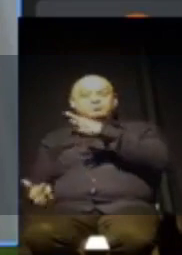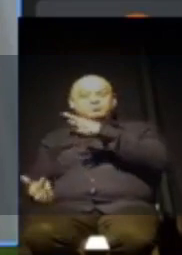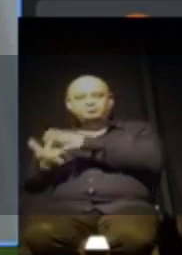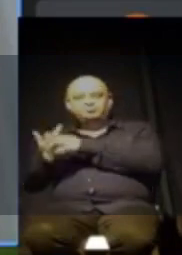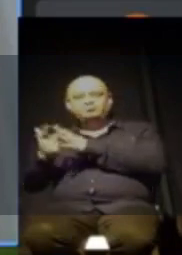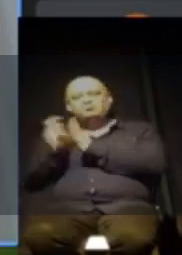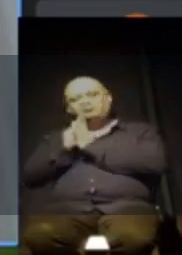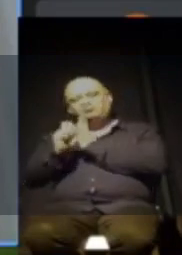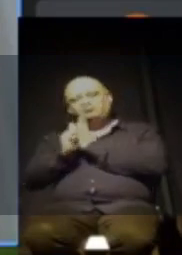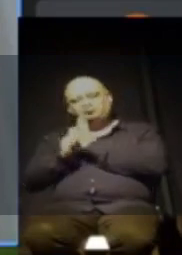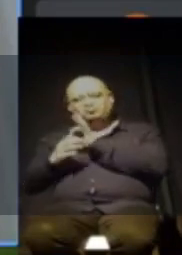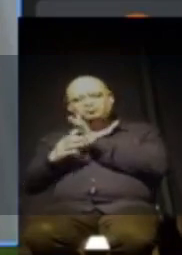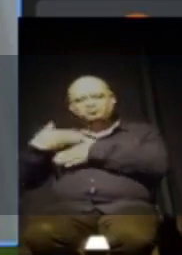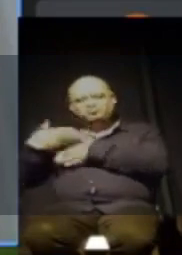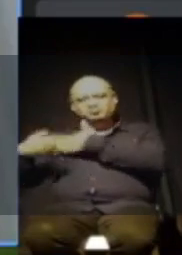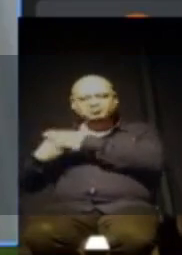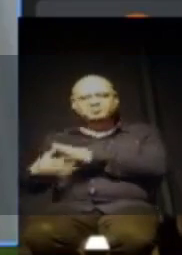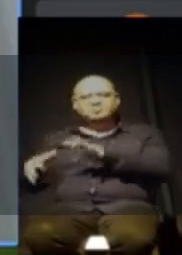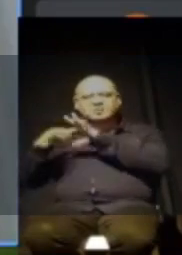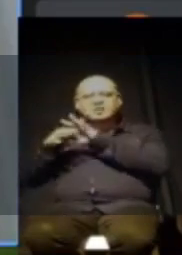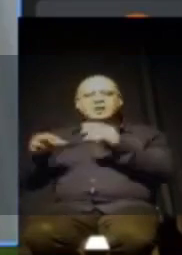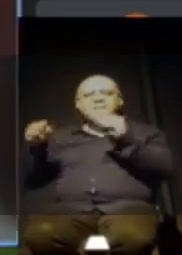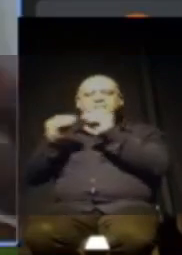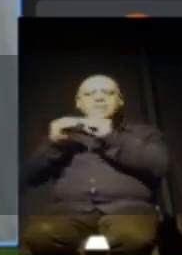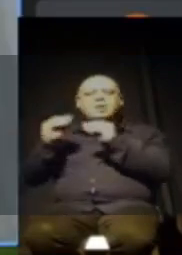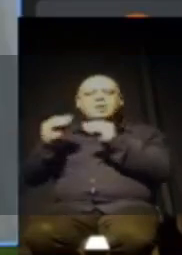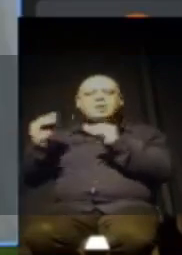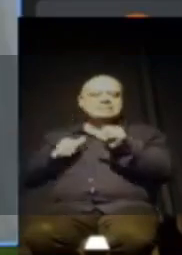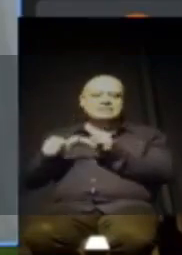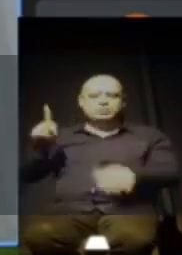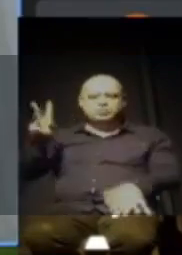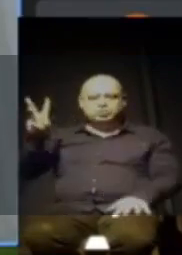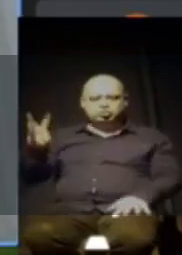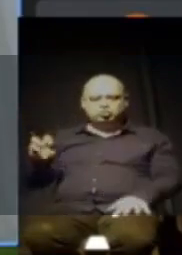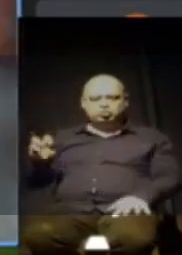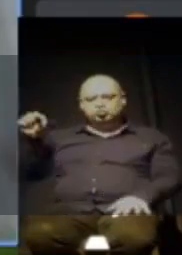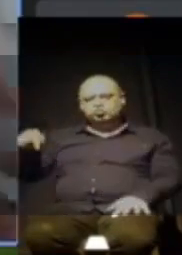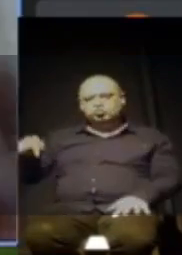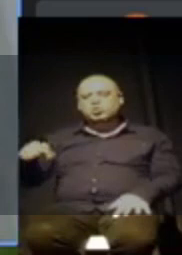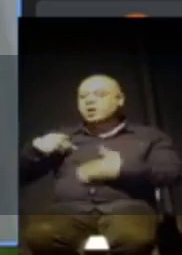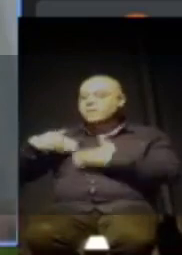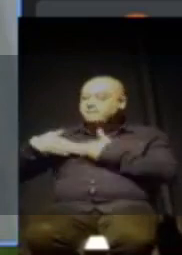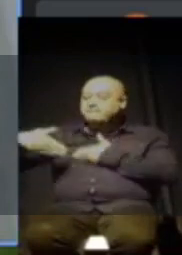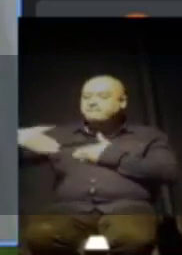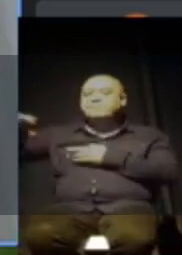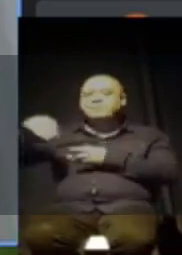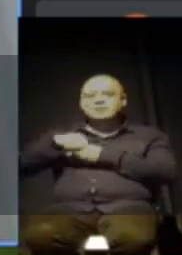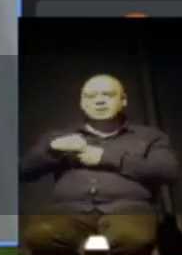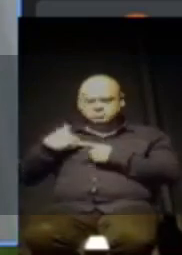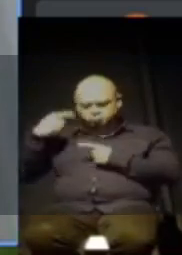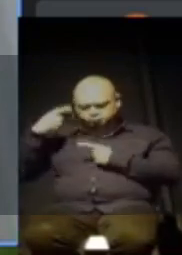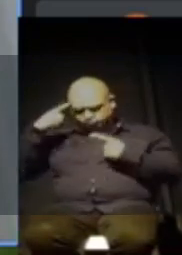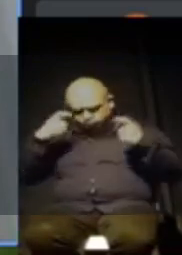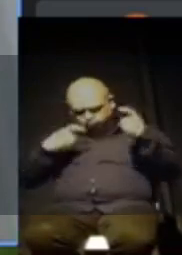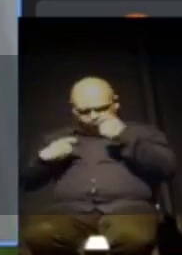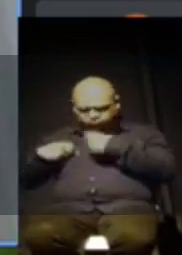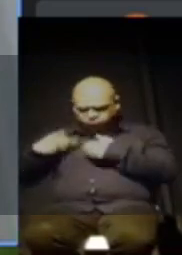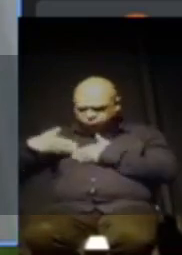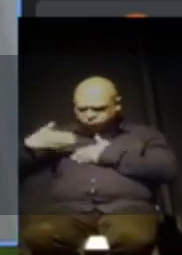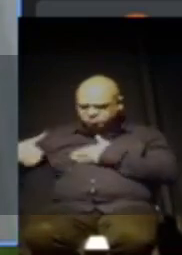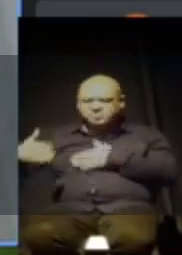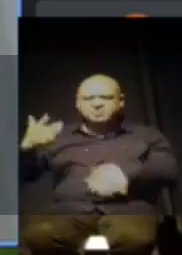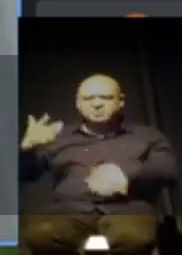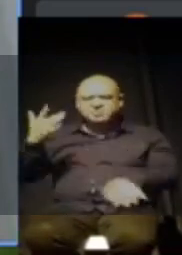y comienza hacia finales del siglo XVIII, cuando a través de sus propias huellas, los